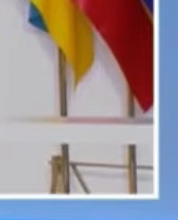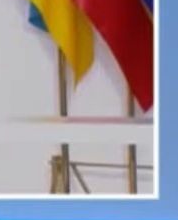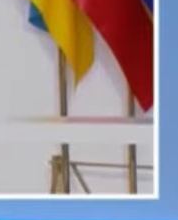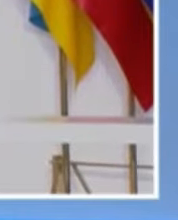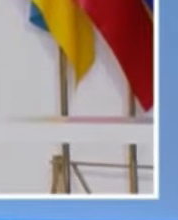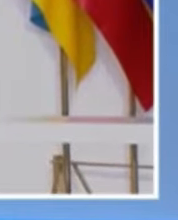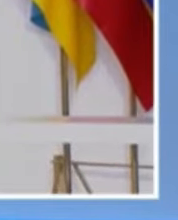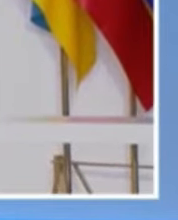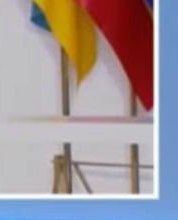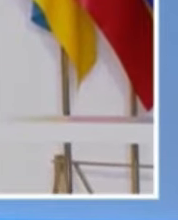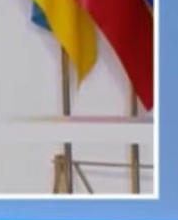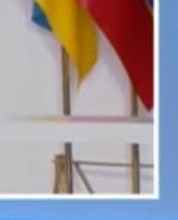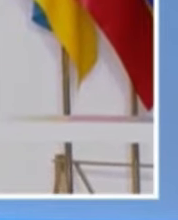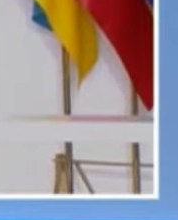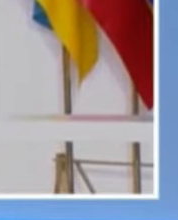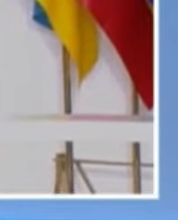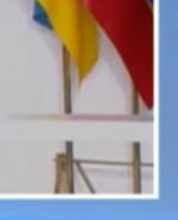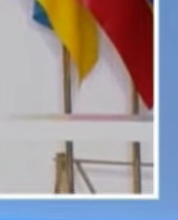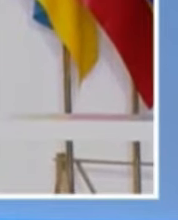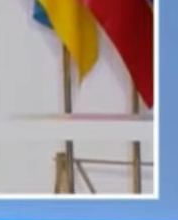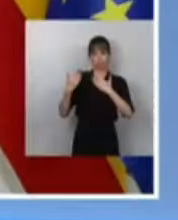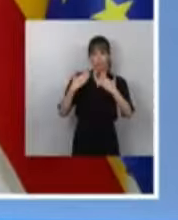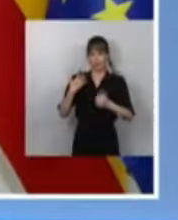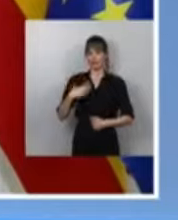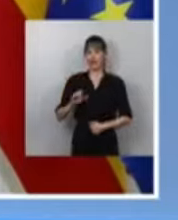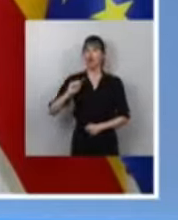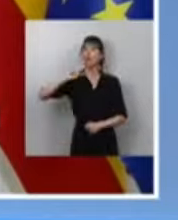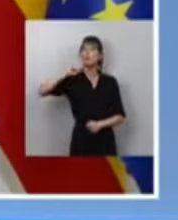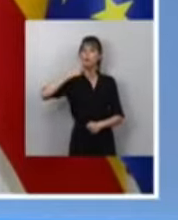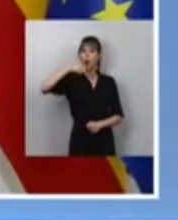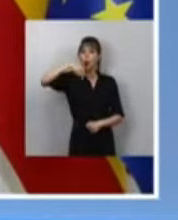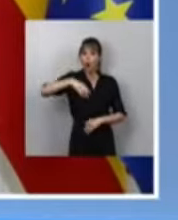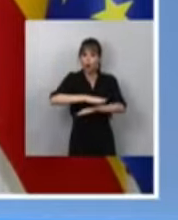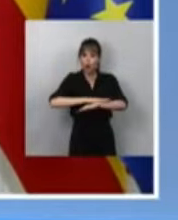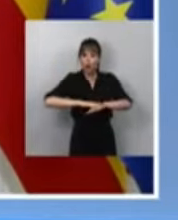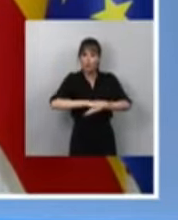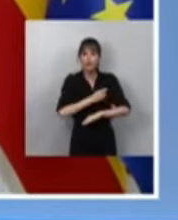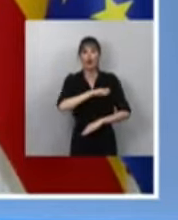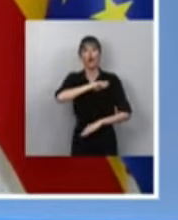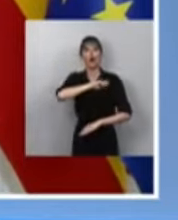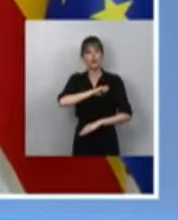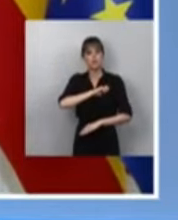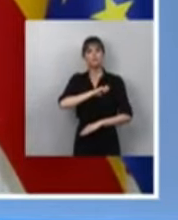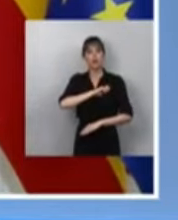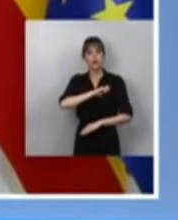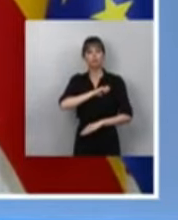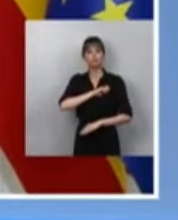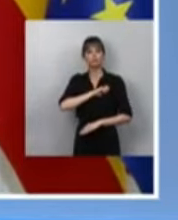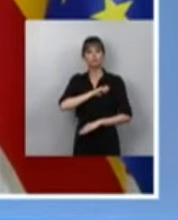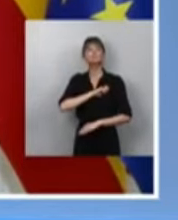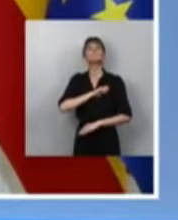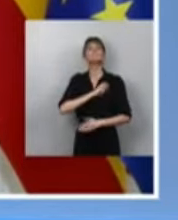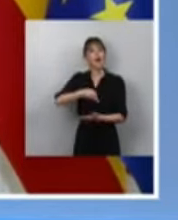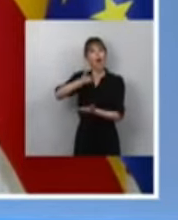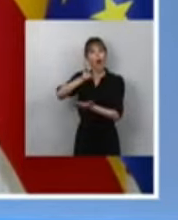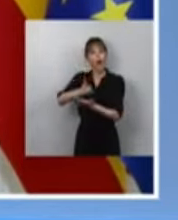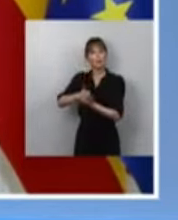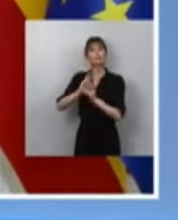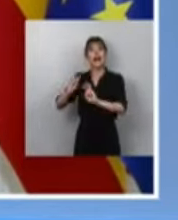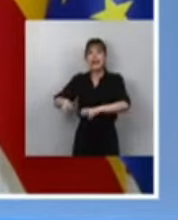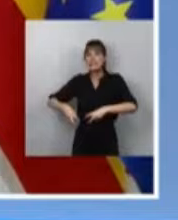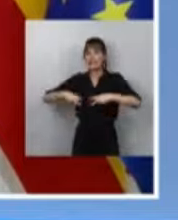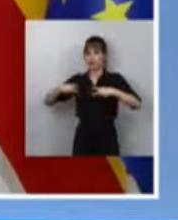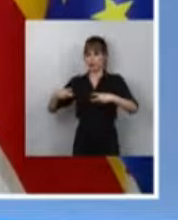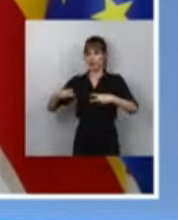español y eso sí incrementaron la compra de gas licuado ruso es decir dinero extra para